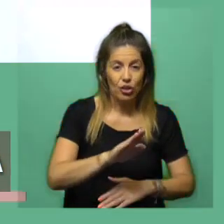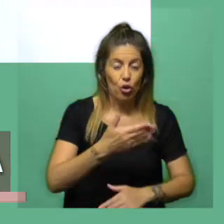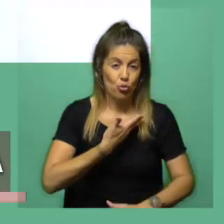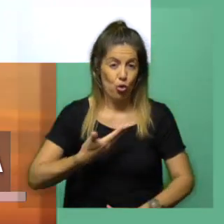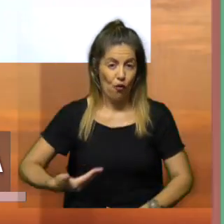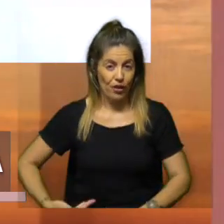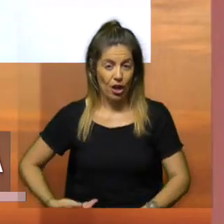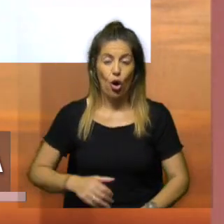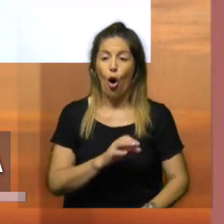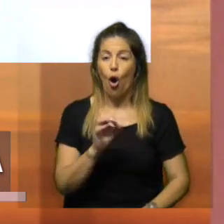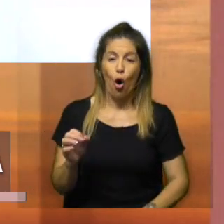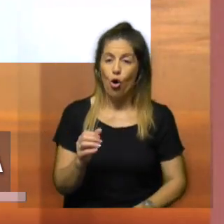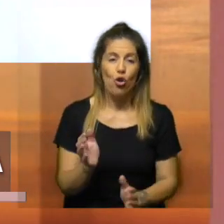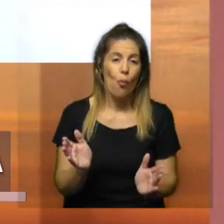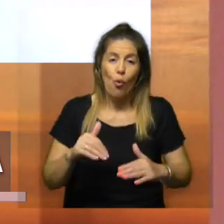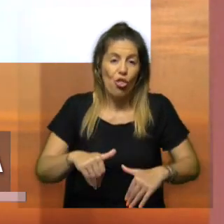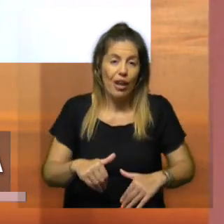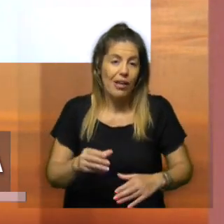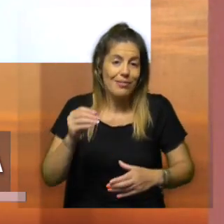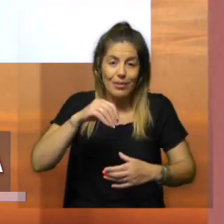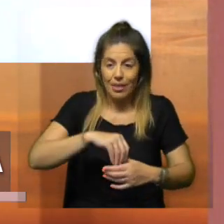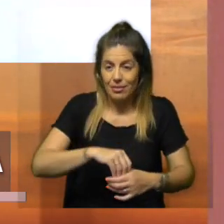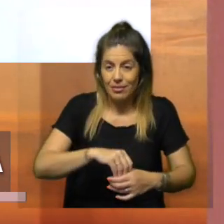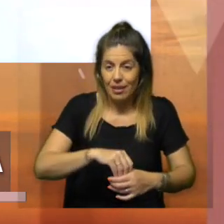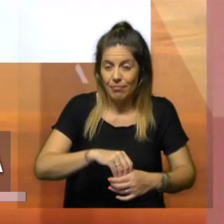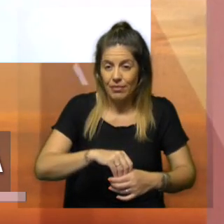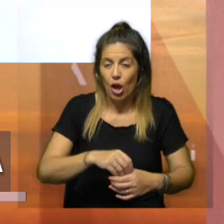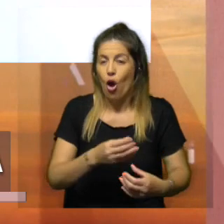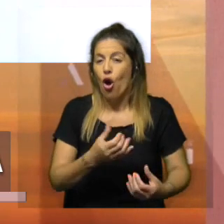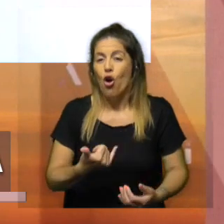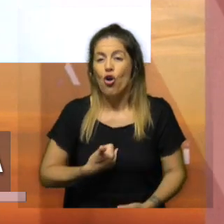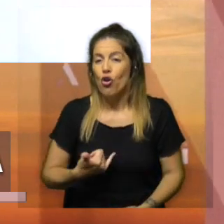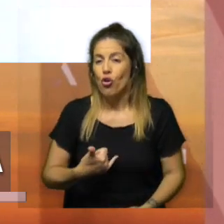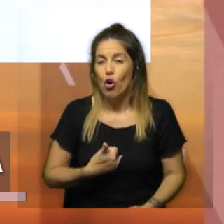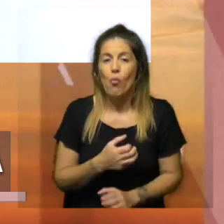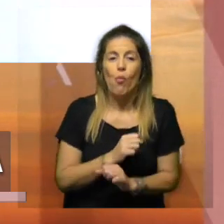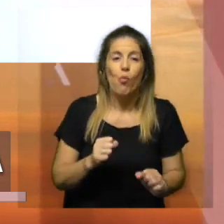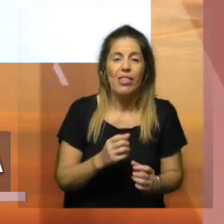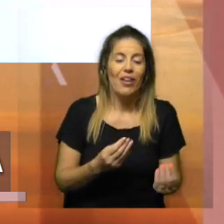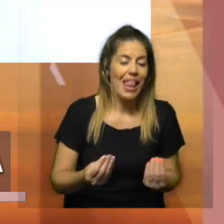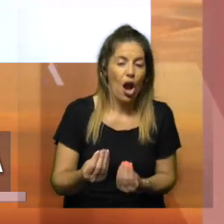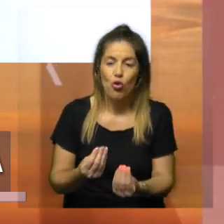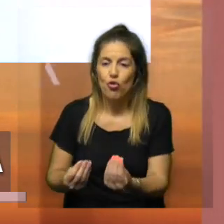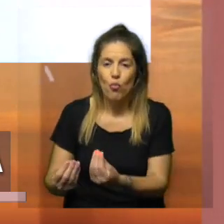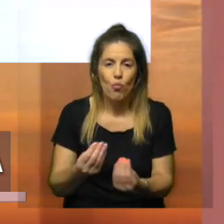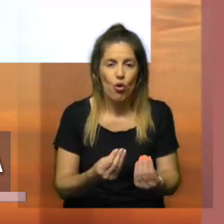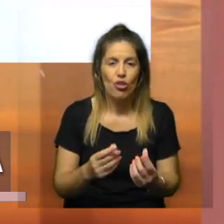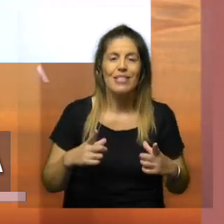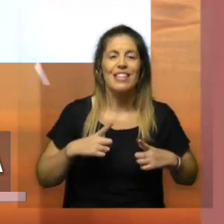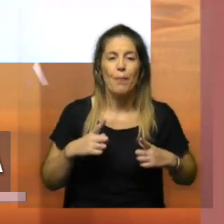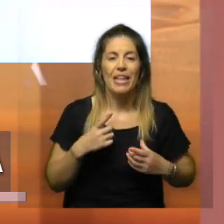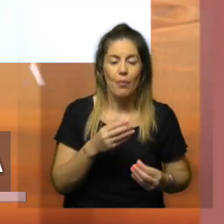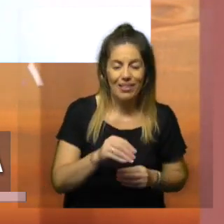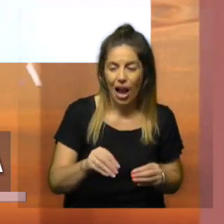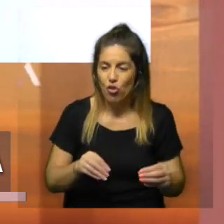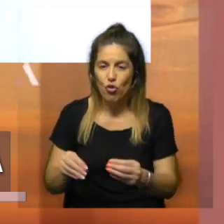gobierno, o no podrá tener incidencia, ¿no? ¿Cómo puede haber reacomodos? ¿Es esperable que haya